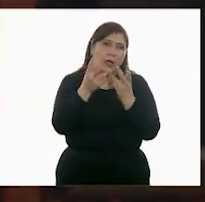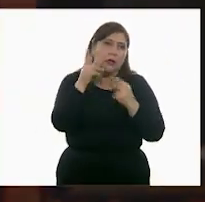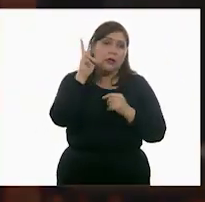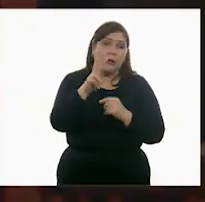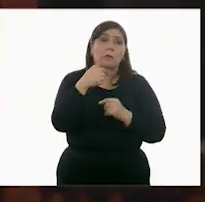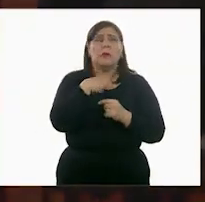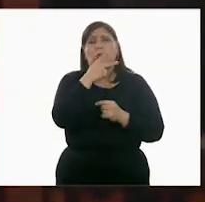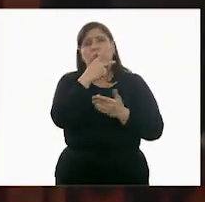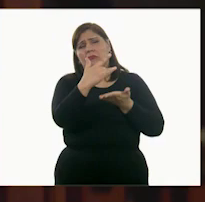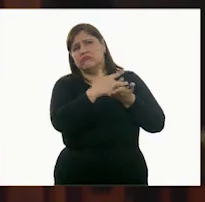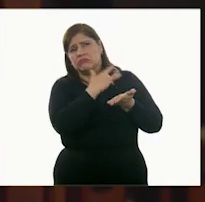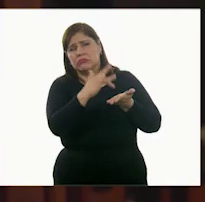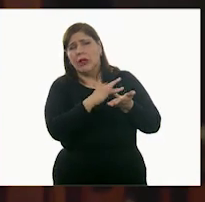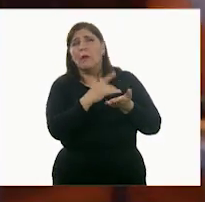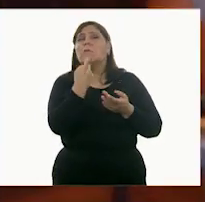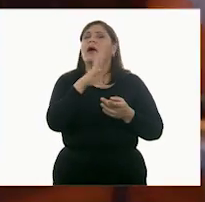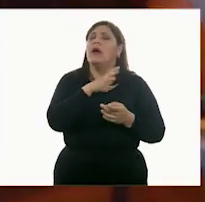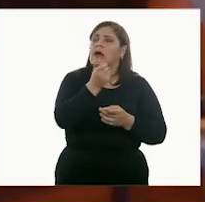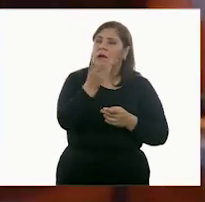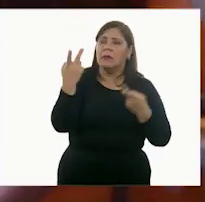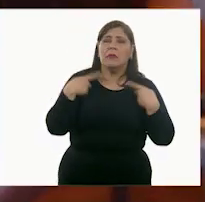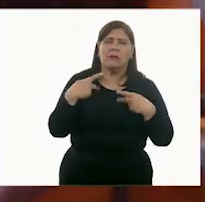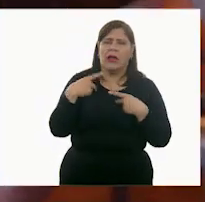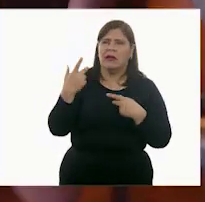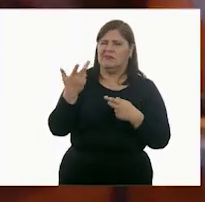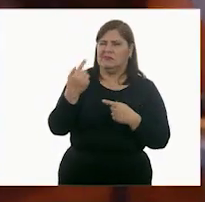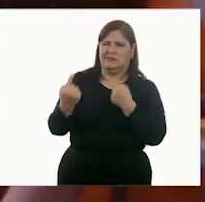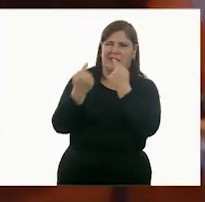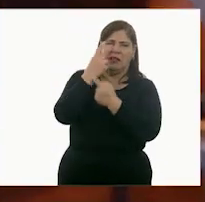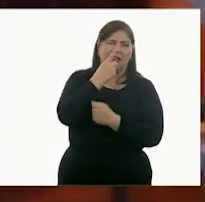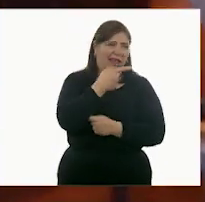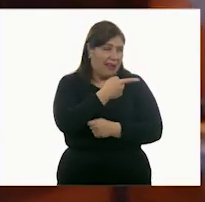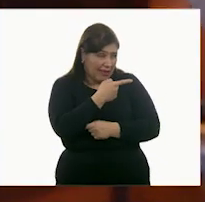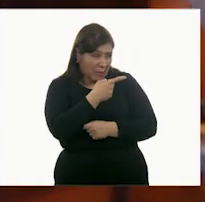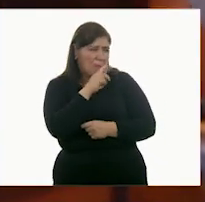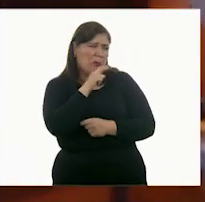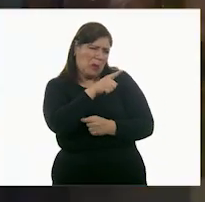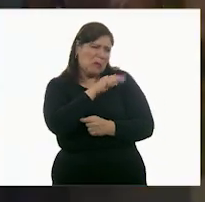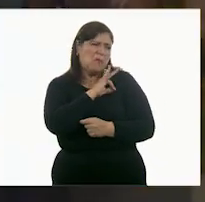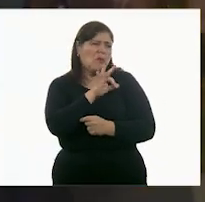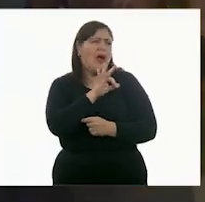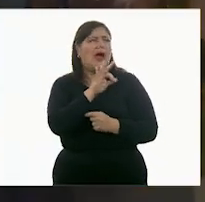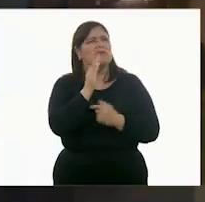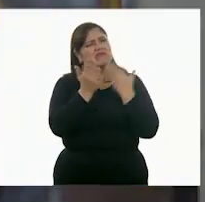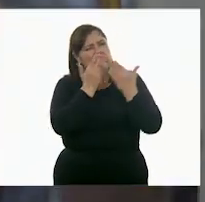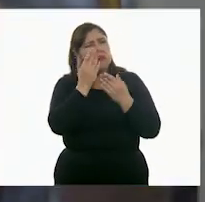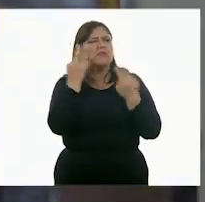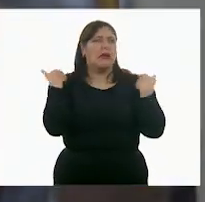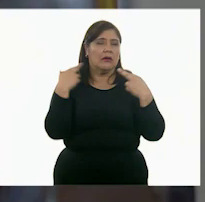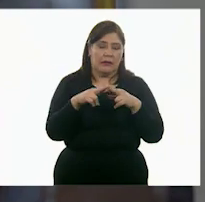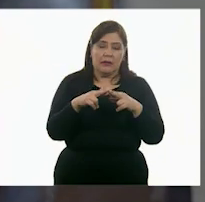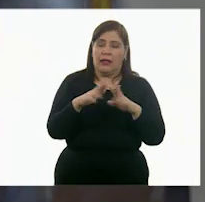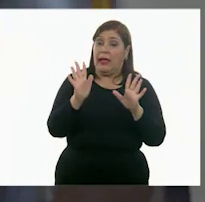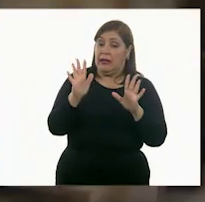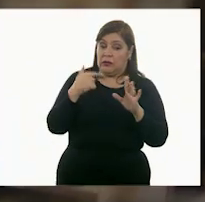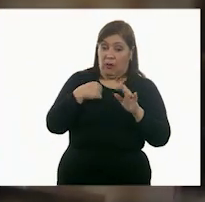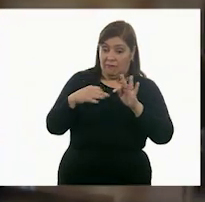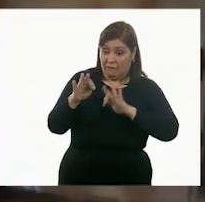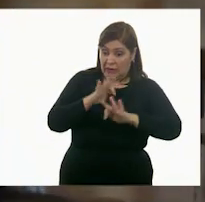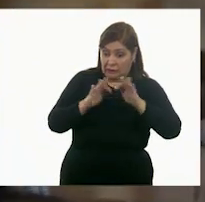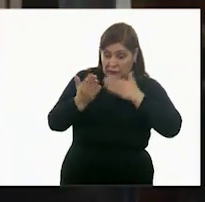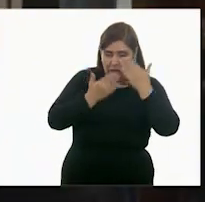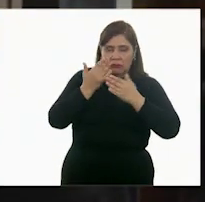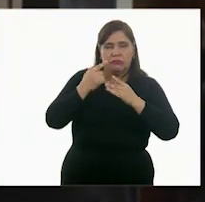apoyaban, nunca faltó quien me dijera, ¿por qué mejor no te conviertes en maestra? Estudiar física fue mi primer